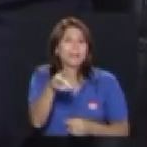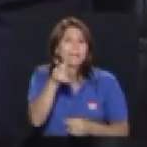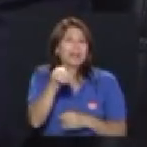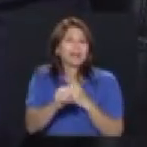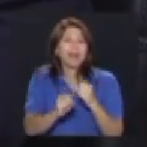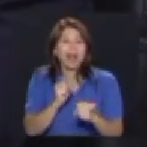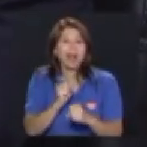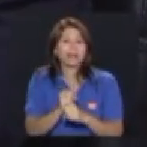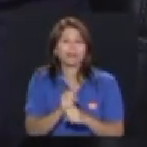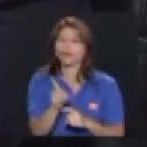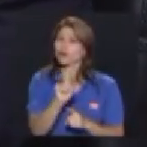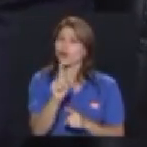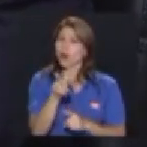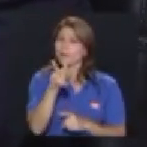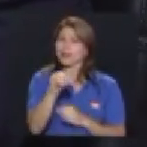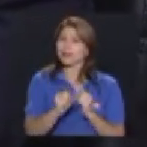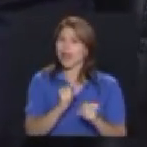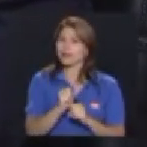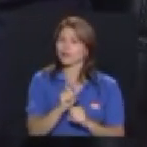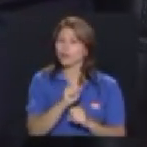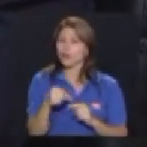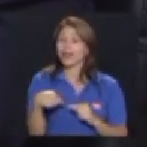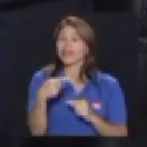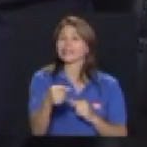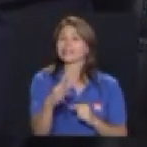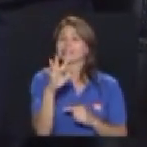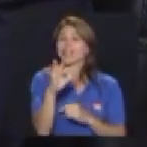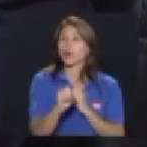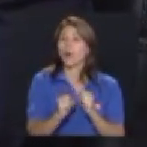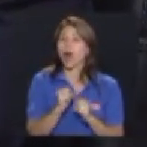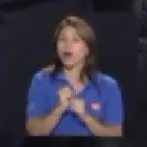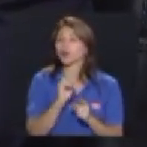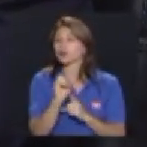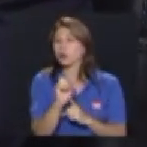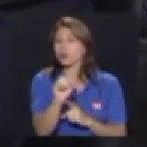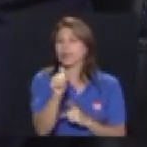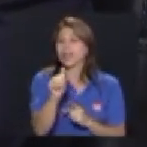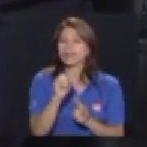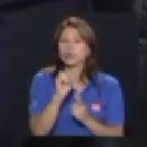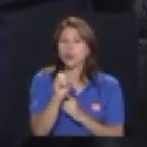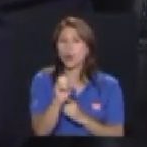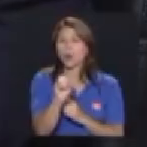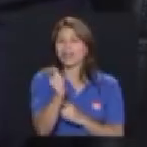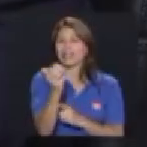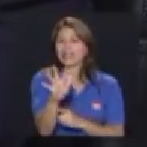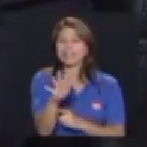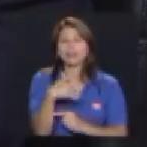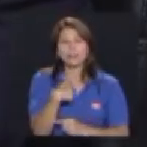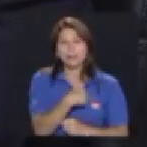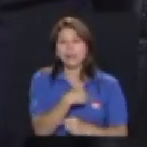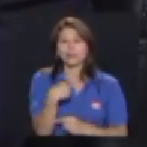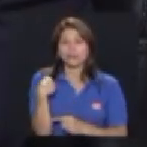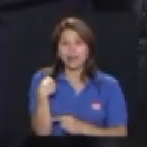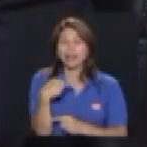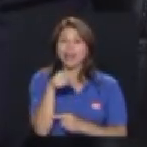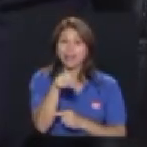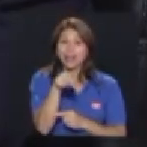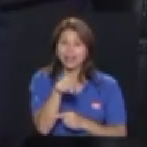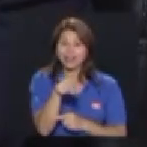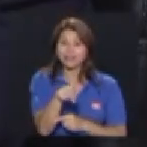20, ya en 5, en 10, en 15, esto fuera un centro de pensamiento